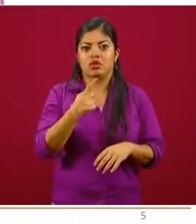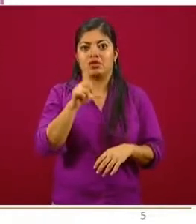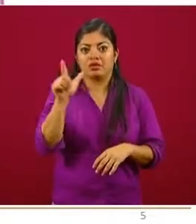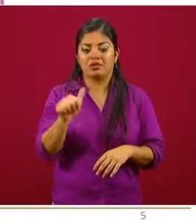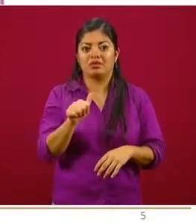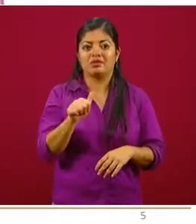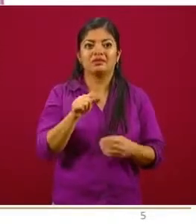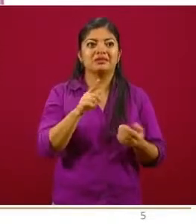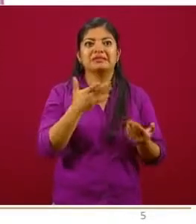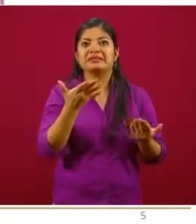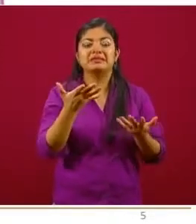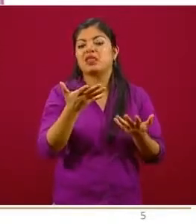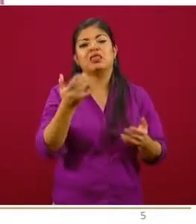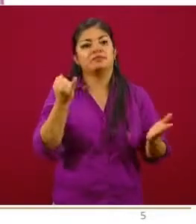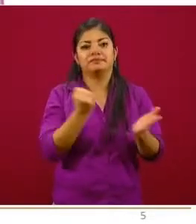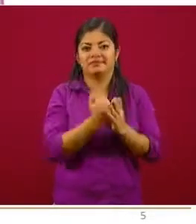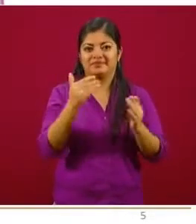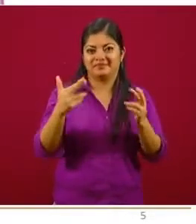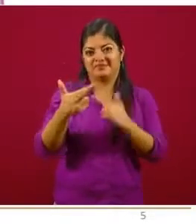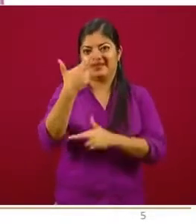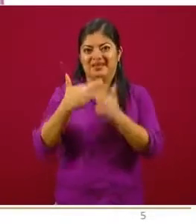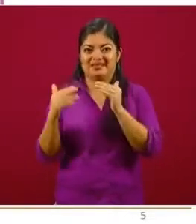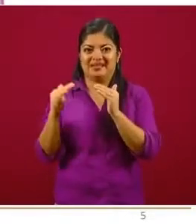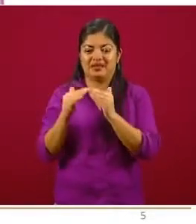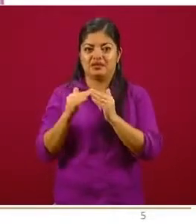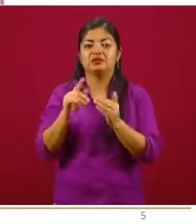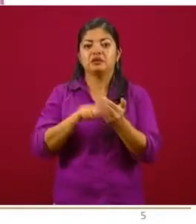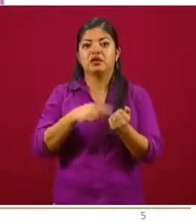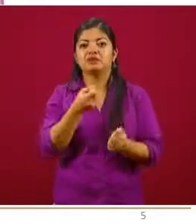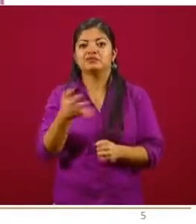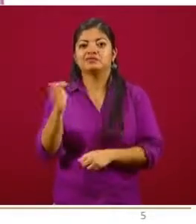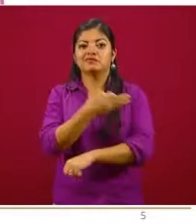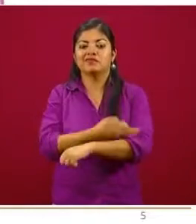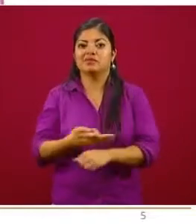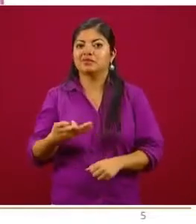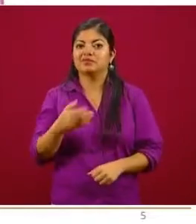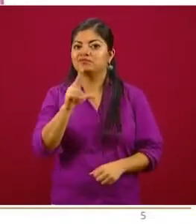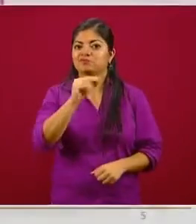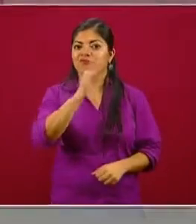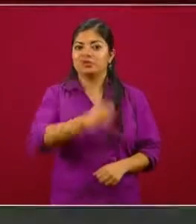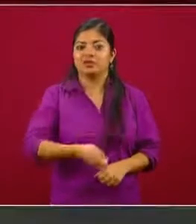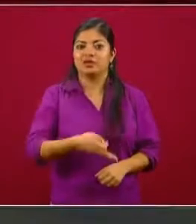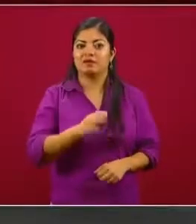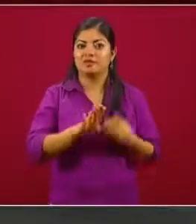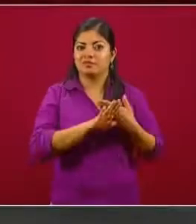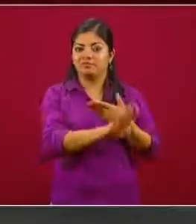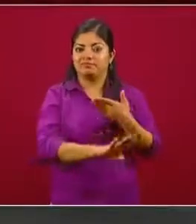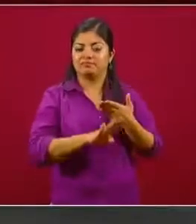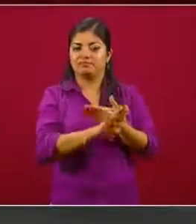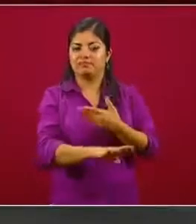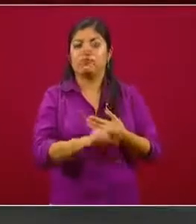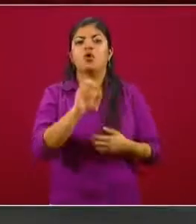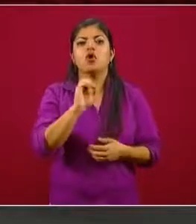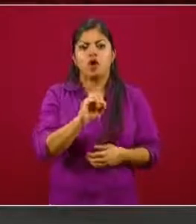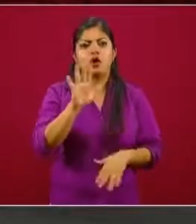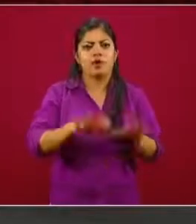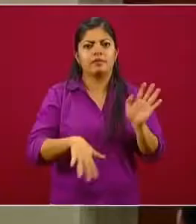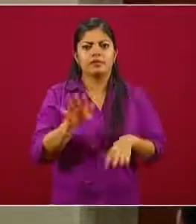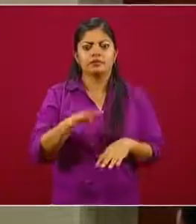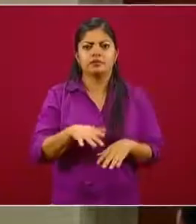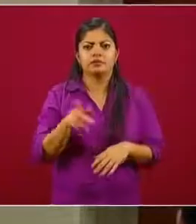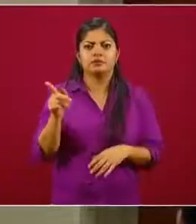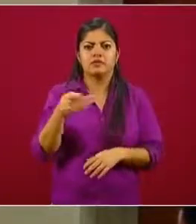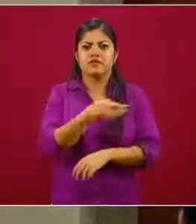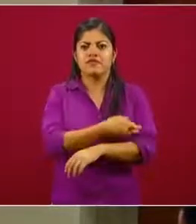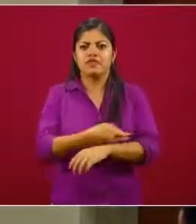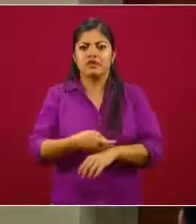de origen, donde, como ya les había dicho, no son aceptados, son rechazados, o algunas personas cuya identidad de género ni siquiera su